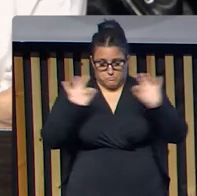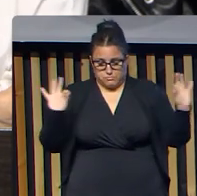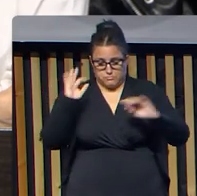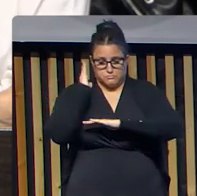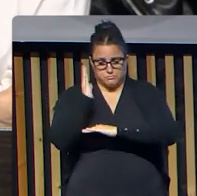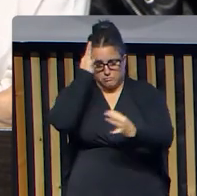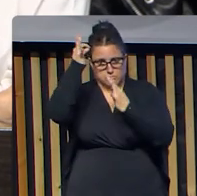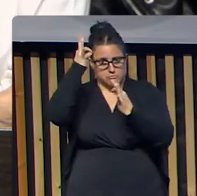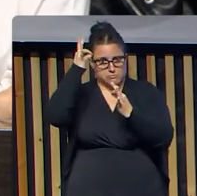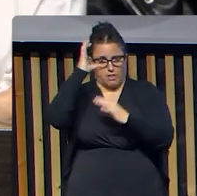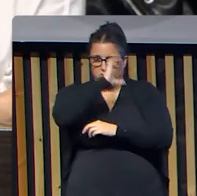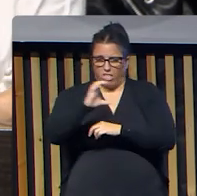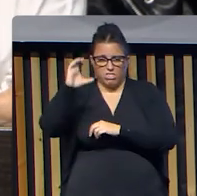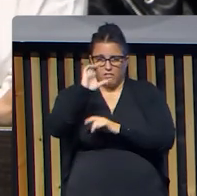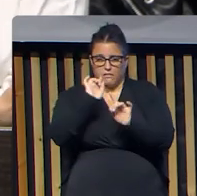divulgación